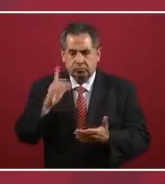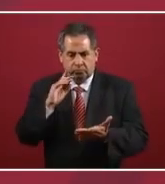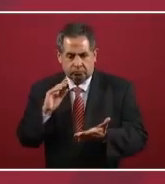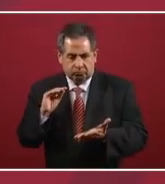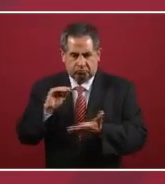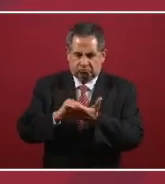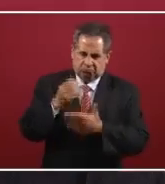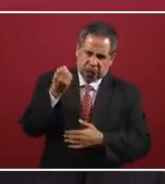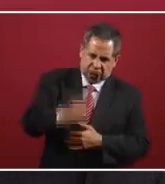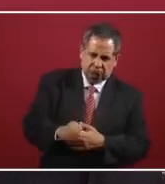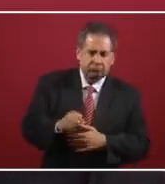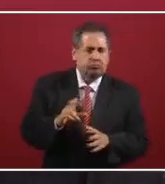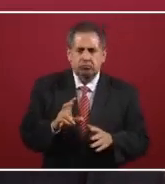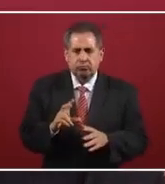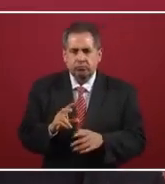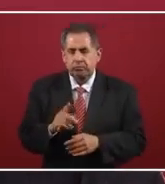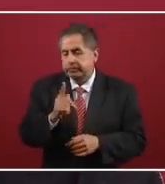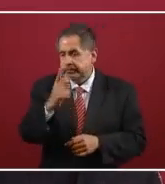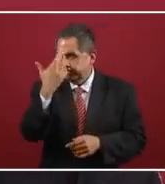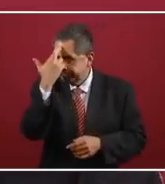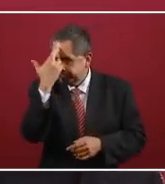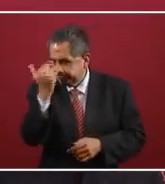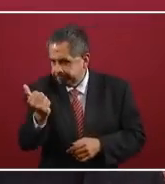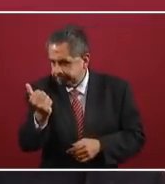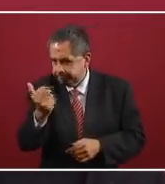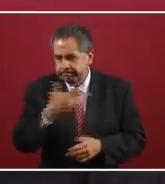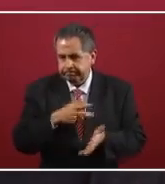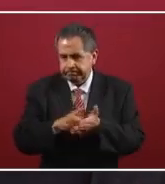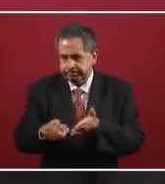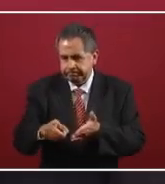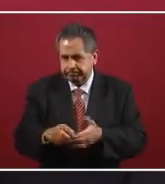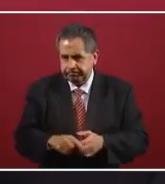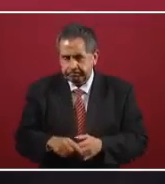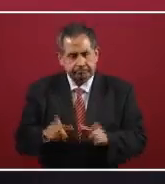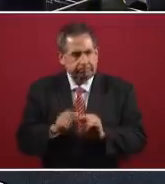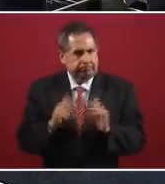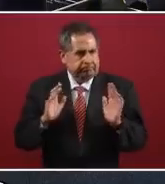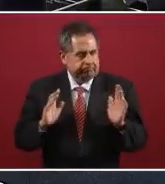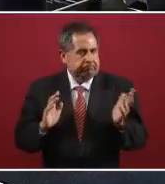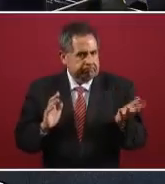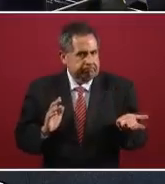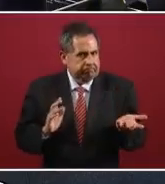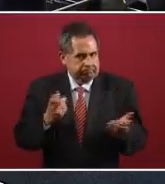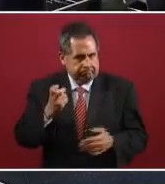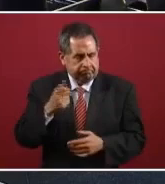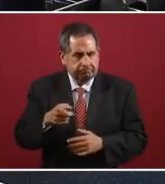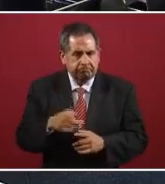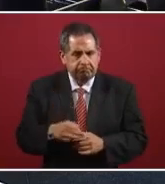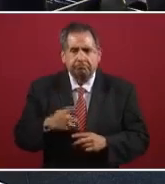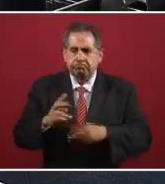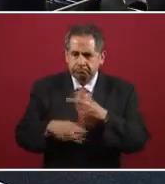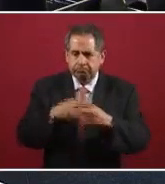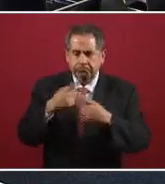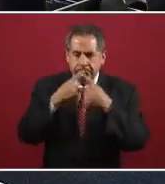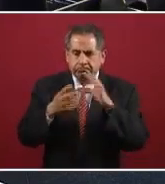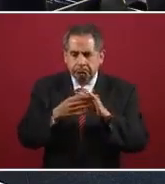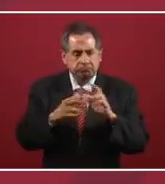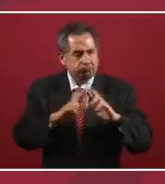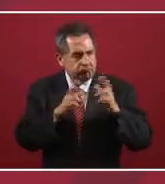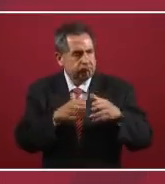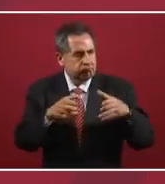por la fuerza, todo por la razón y el derecho. Además, vamos a tener